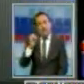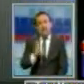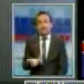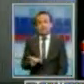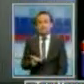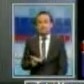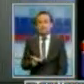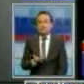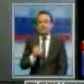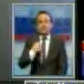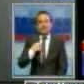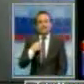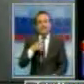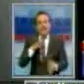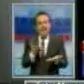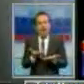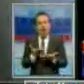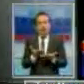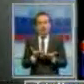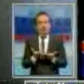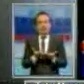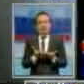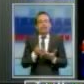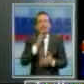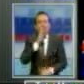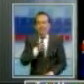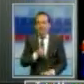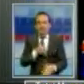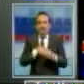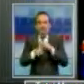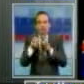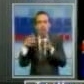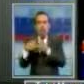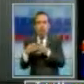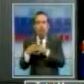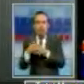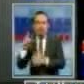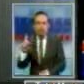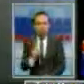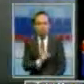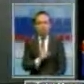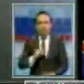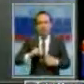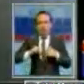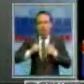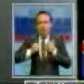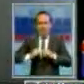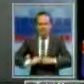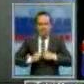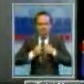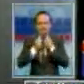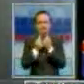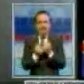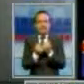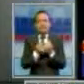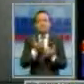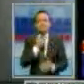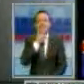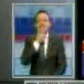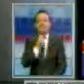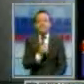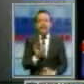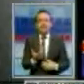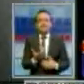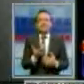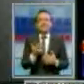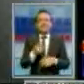Yo creo que tiene que entrar ahora el grupo de jóvenes que viene con fuerza, porque es más fácil entrar y foguearse en tiempos